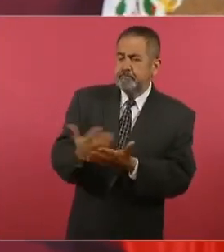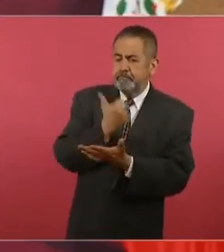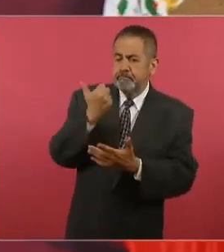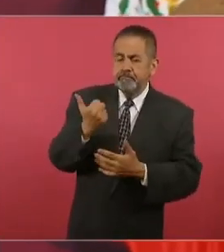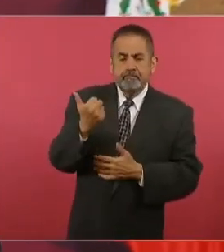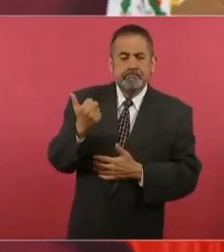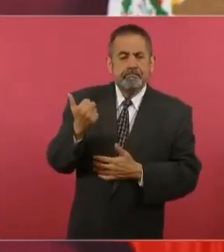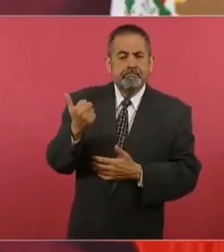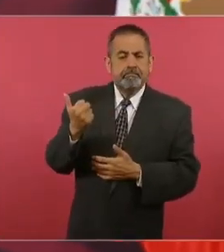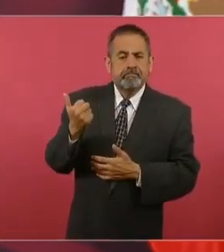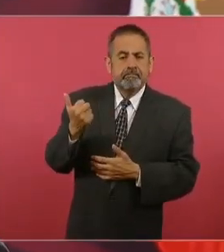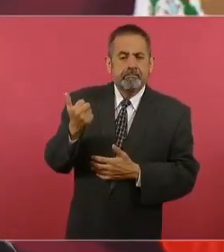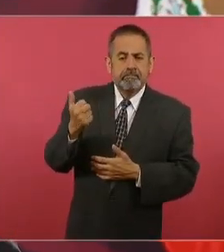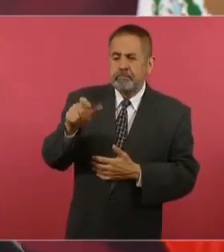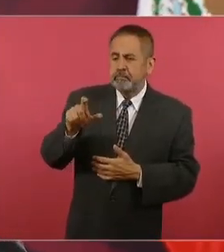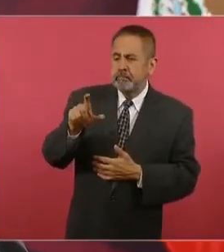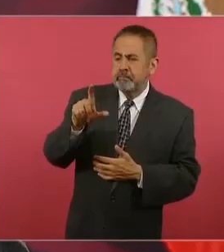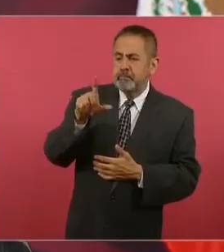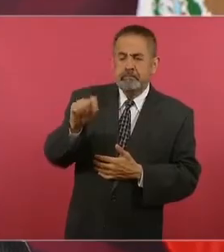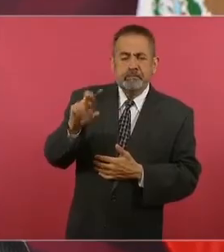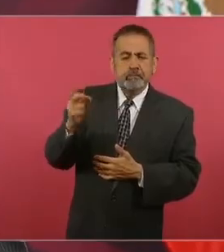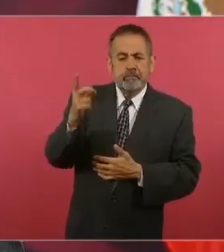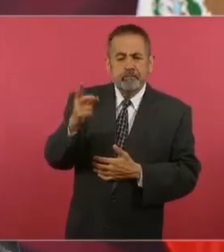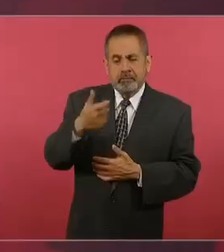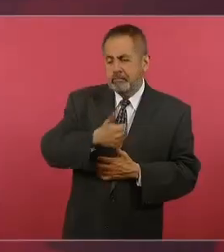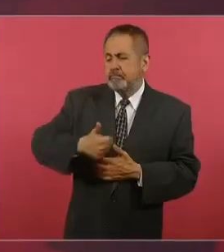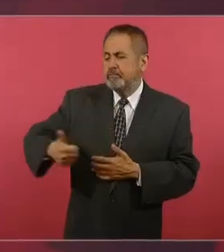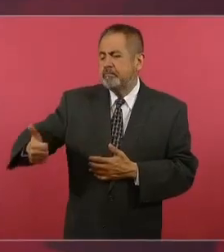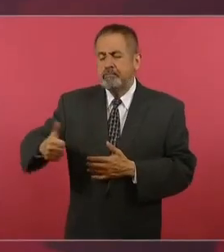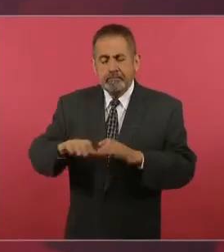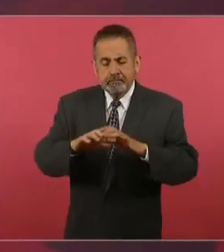dólares por barril.